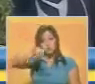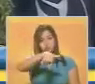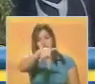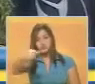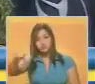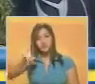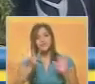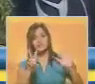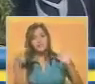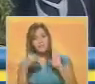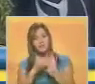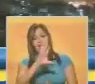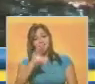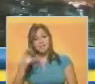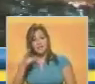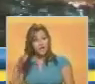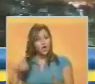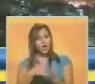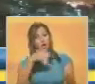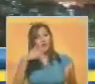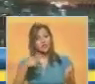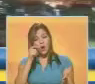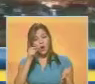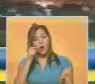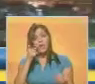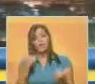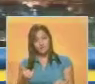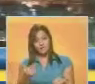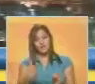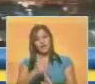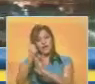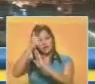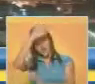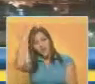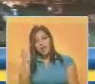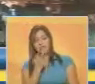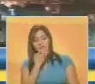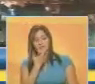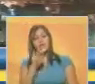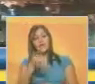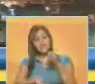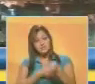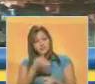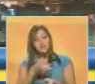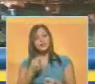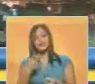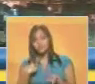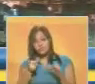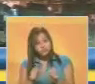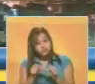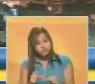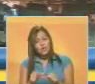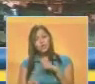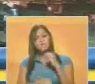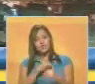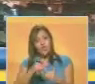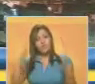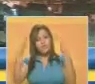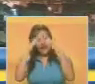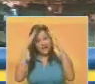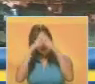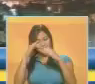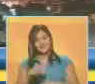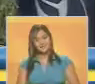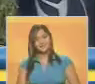incluyen 7500 ataques contra el régimen de trípoli la otan rehusó confirmarse y mantuvo el fuego aéreo sobre la residencia del líder libio